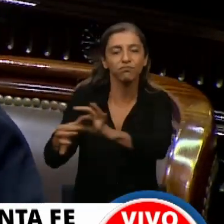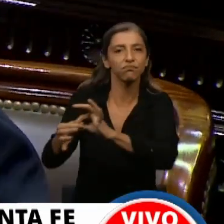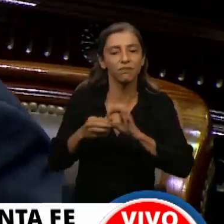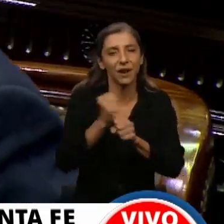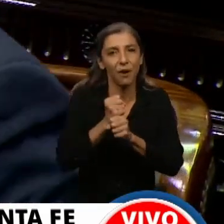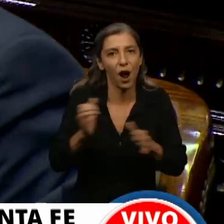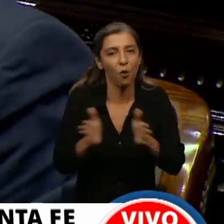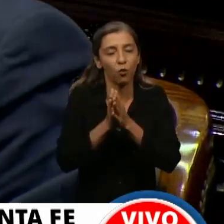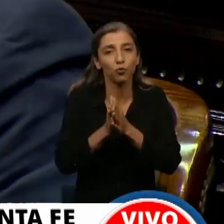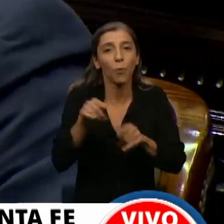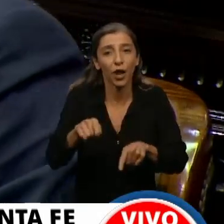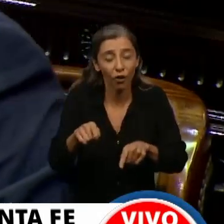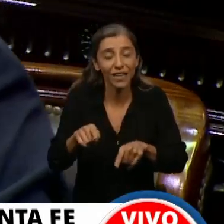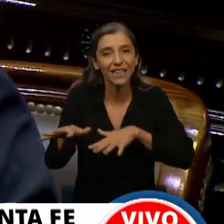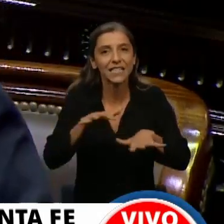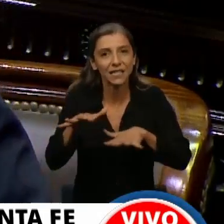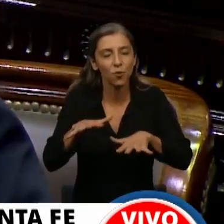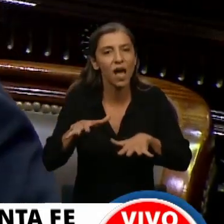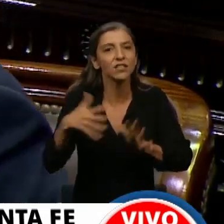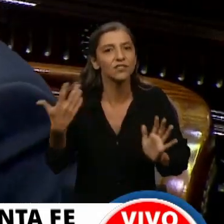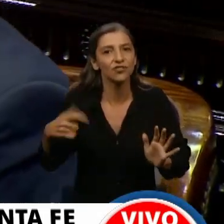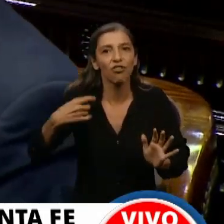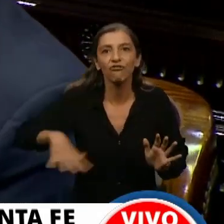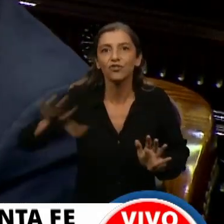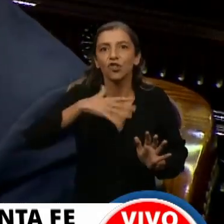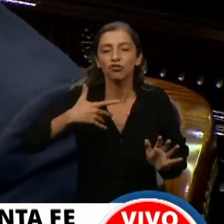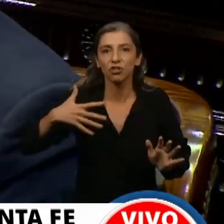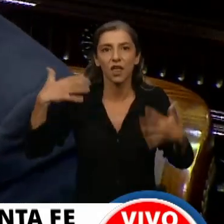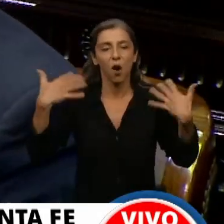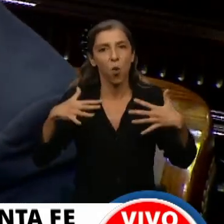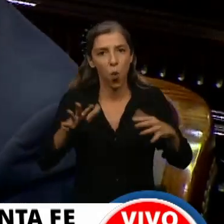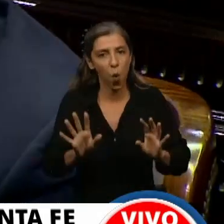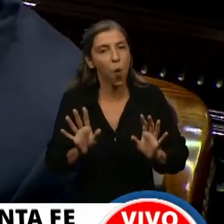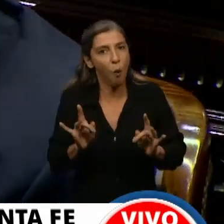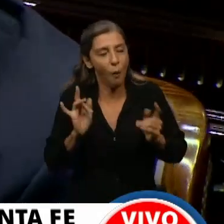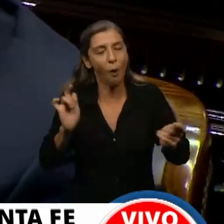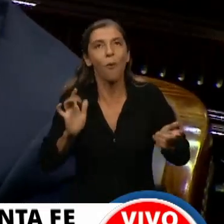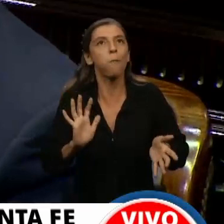crisis antropológica mundial. Recientemente, Leonardo Boff, y